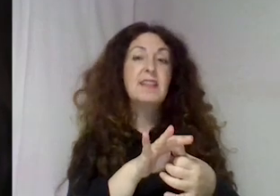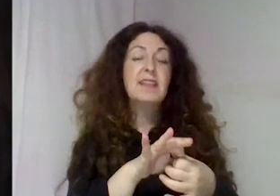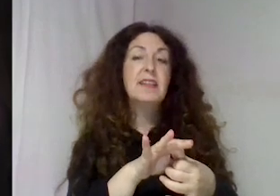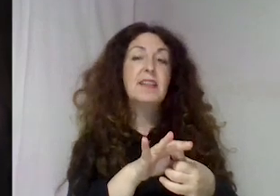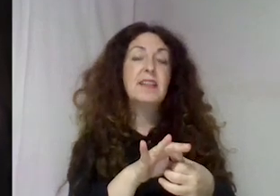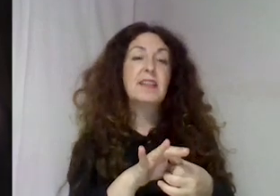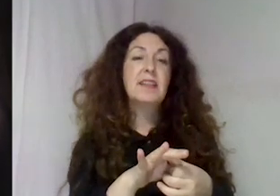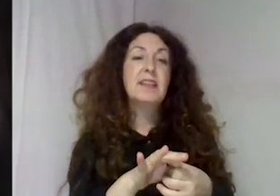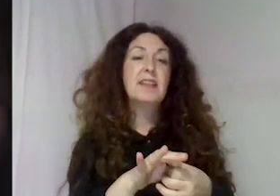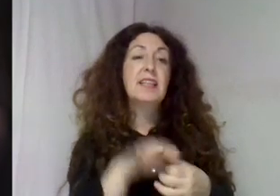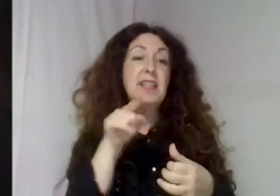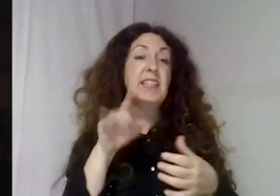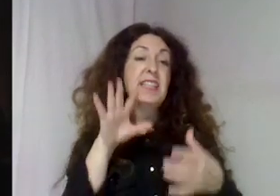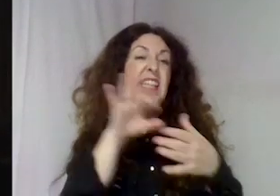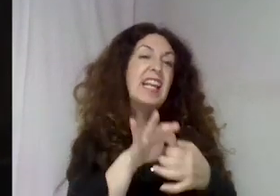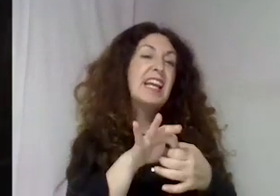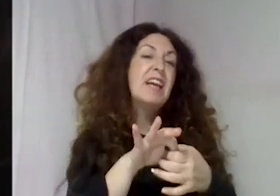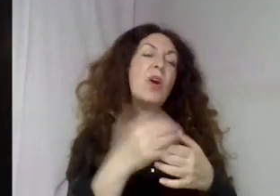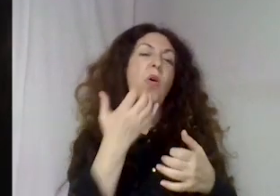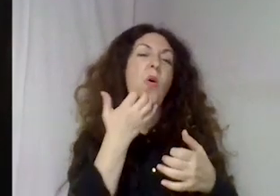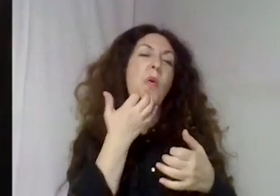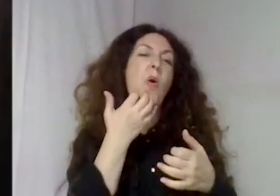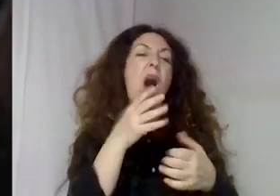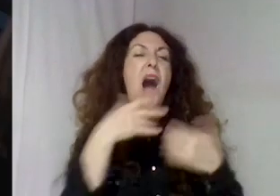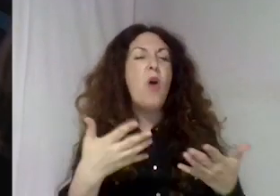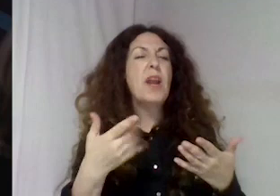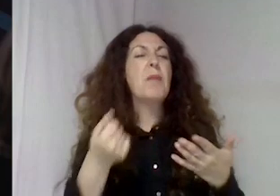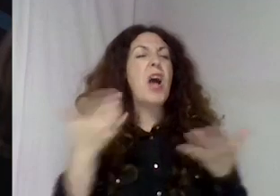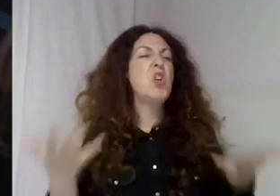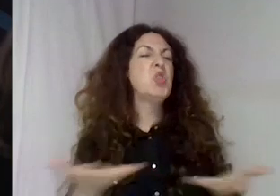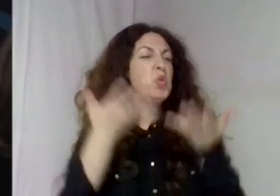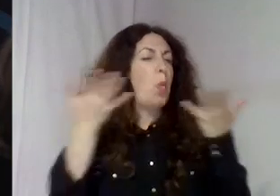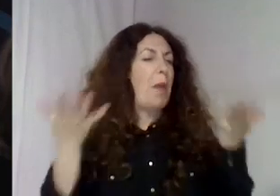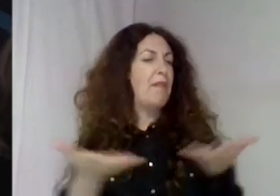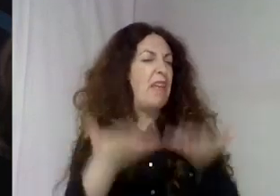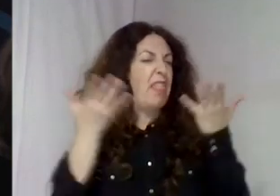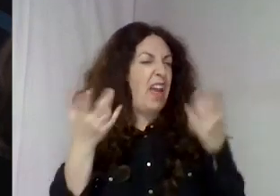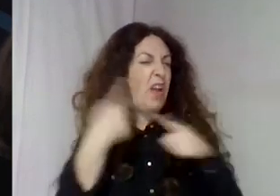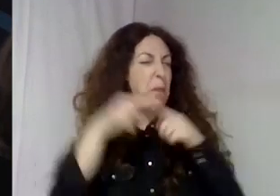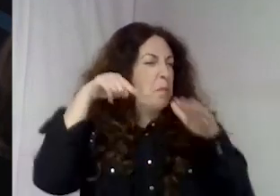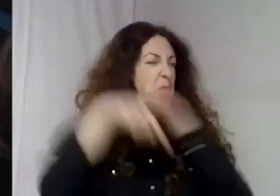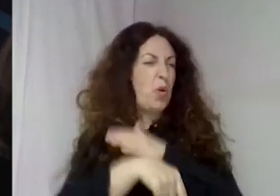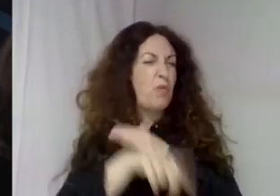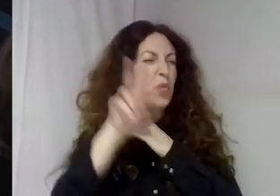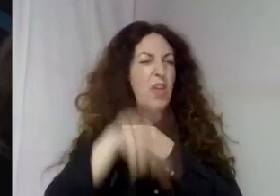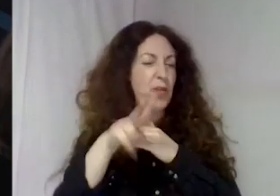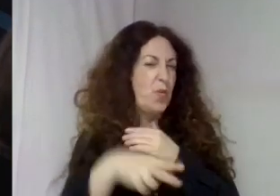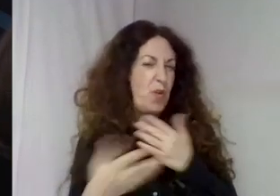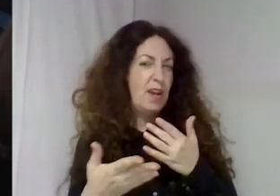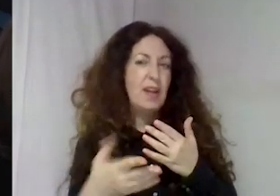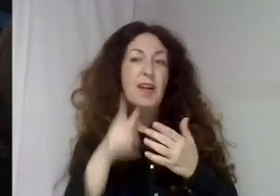sí por muchas cosas. Yo creo que tienes... Disculpa, tienes toda la razón, la reflexión es